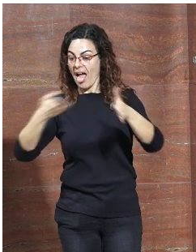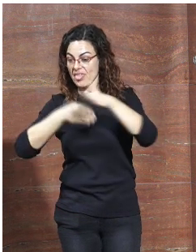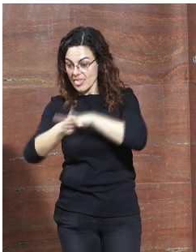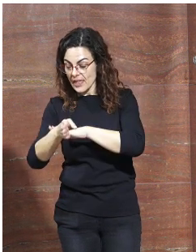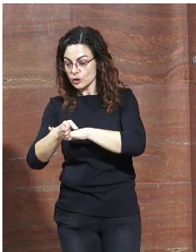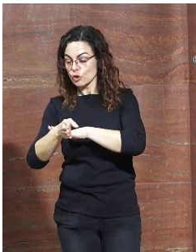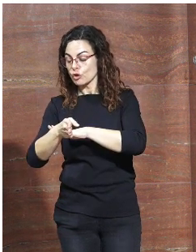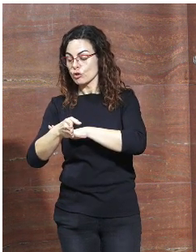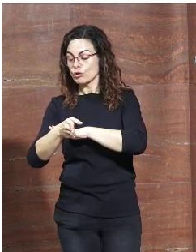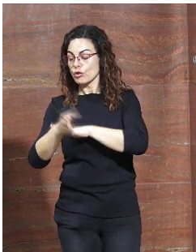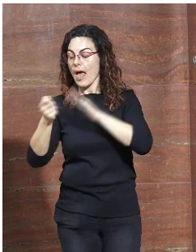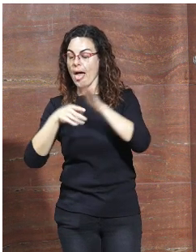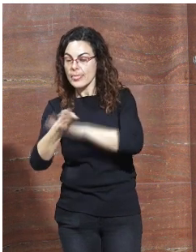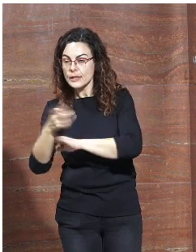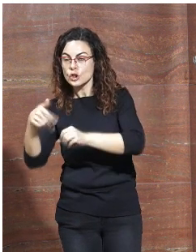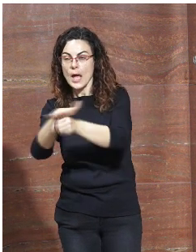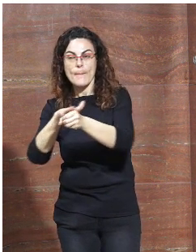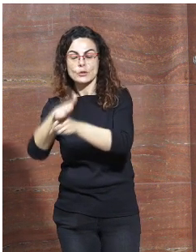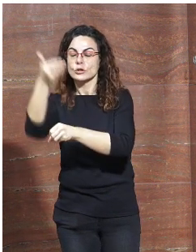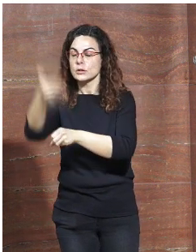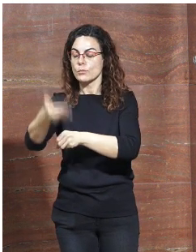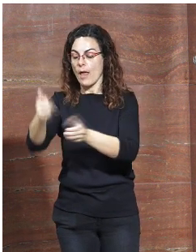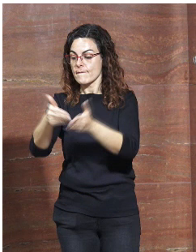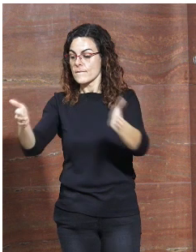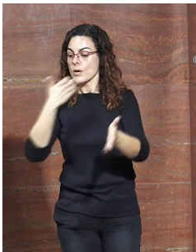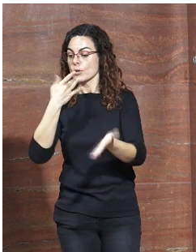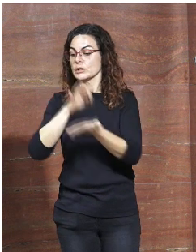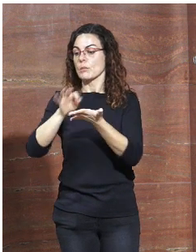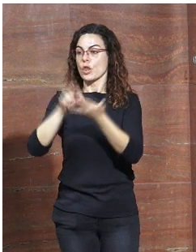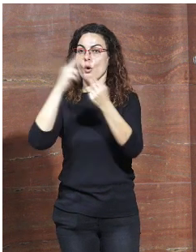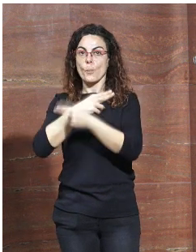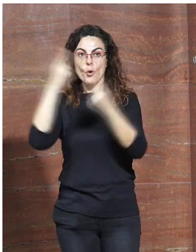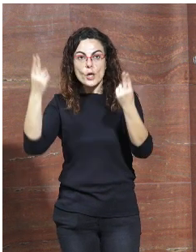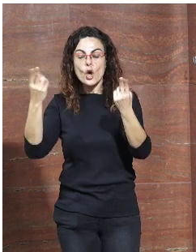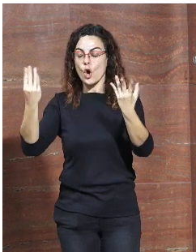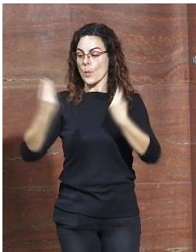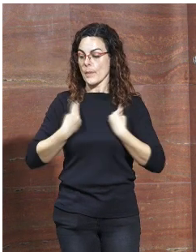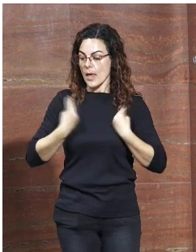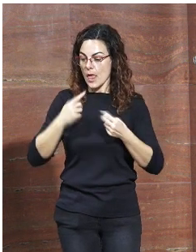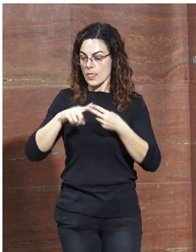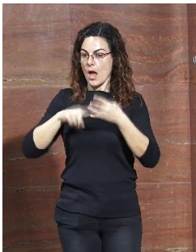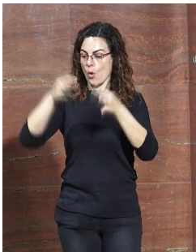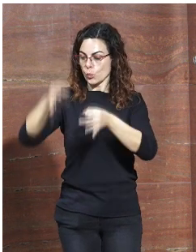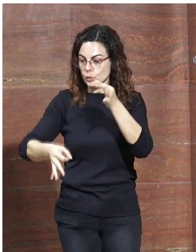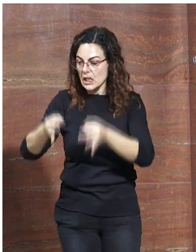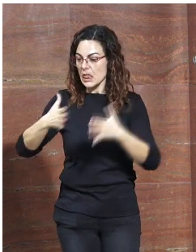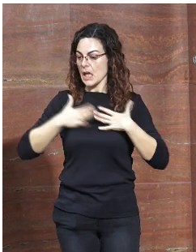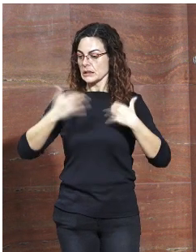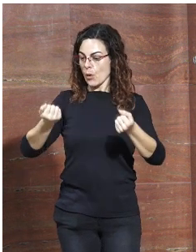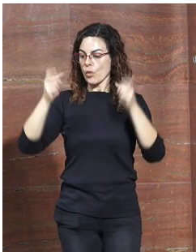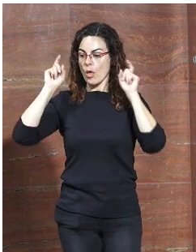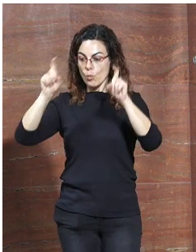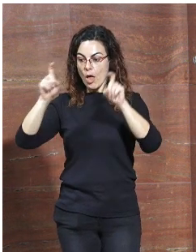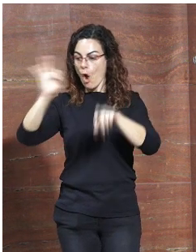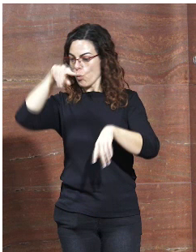accesos en ámbitos clave como los servicios públicos, la vivienda, la justicia, la salud, la educación